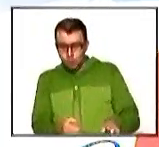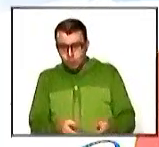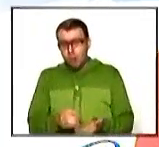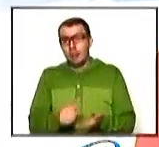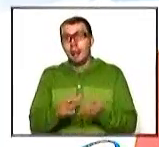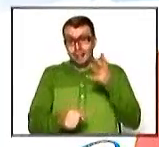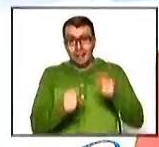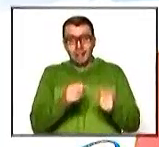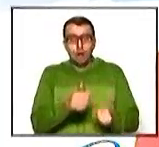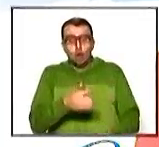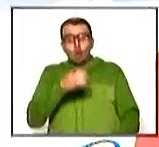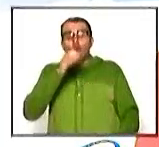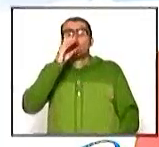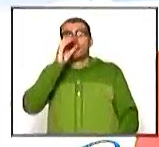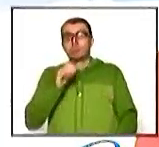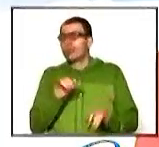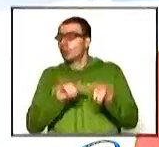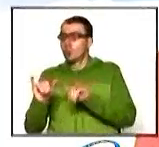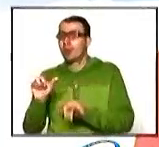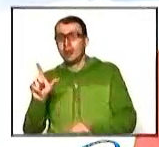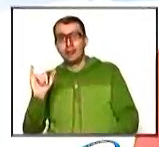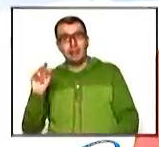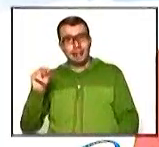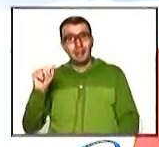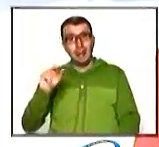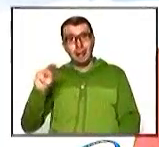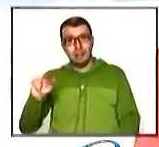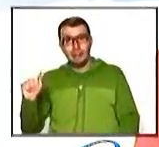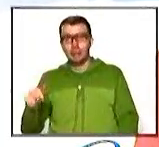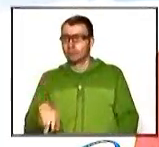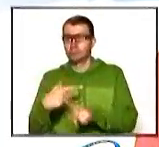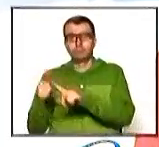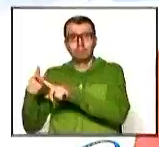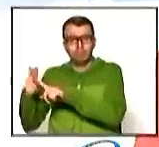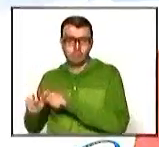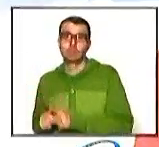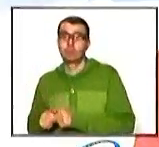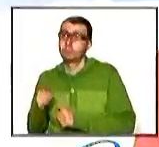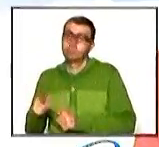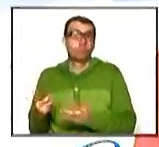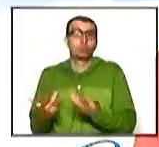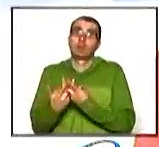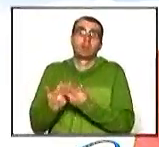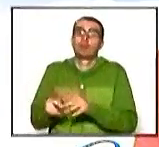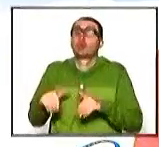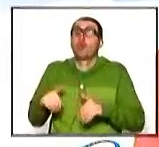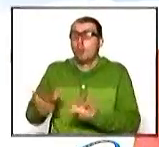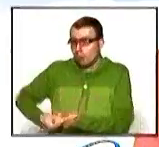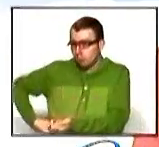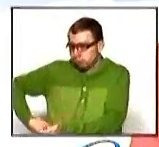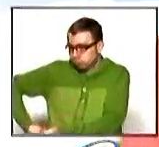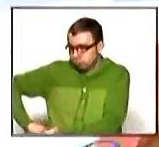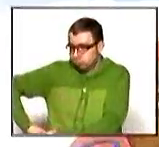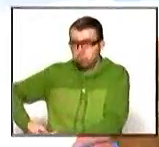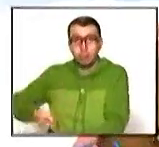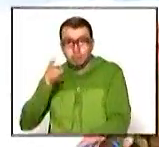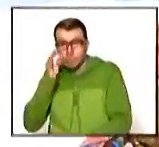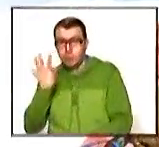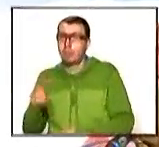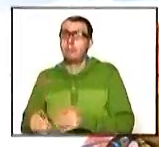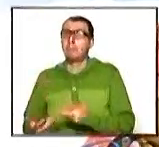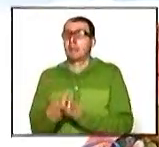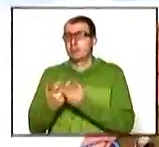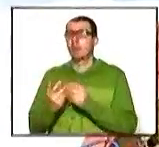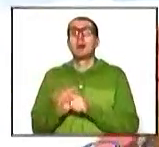igual con la linaza y con todos los cereales. ¿Por qué? Porque no sabemos cómo los fumigaron. Lo que sí sabemos es que